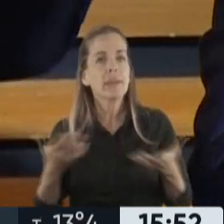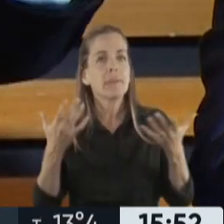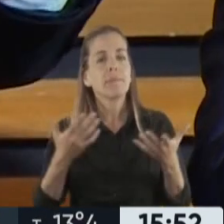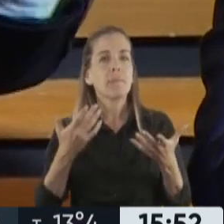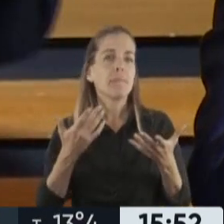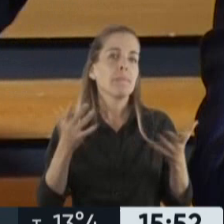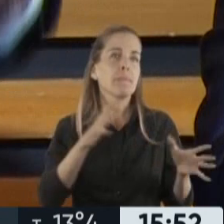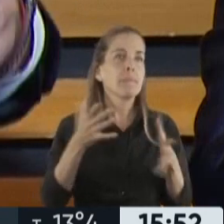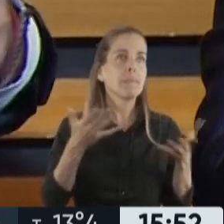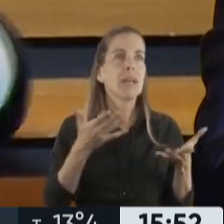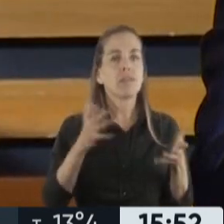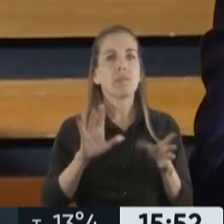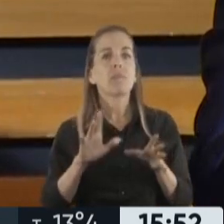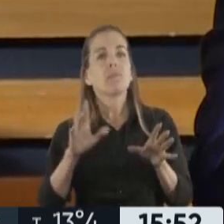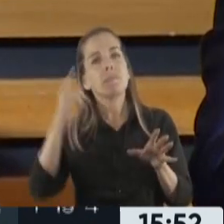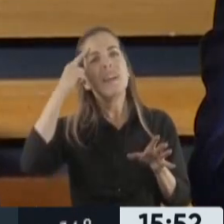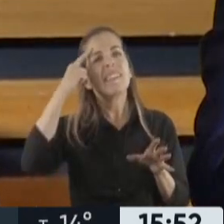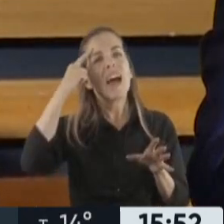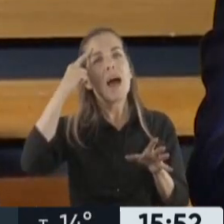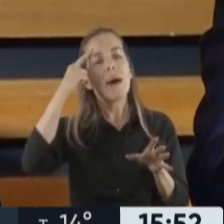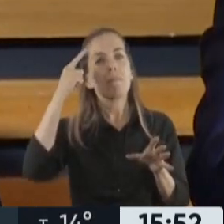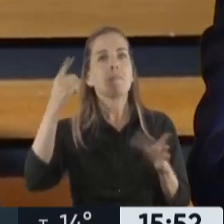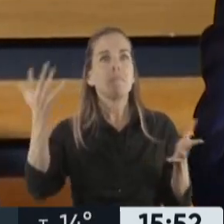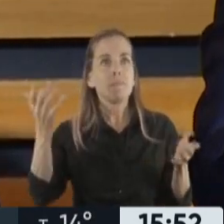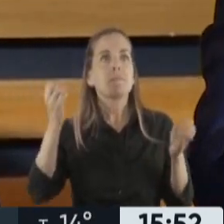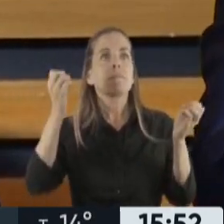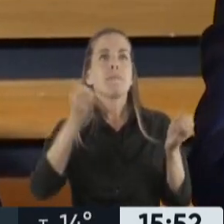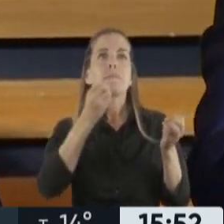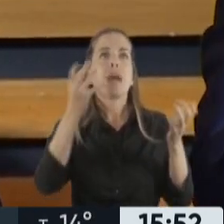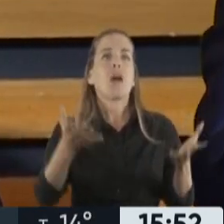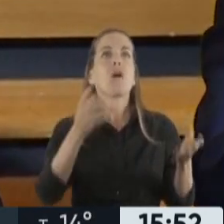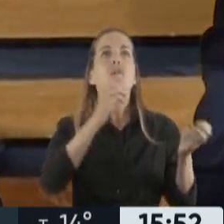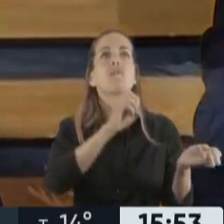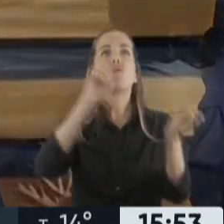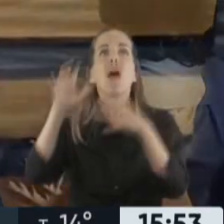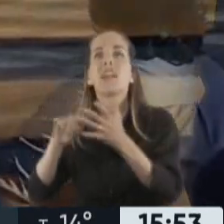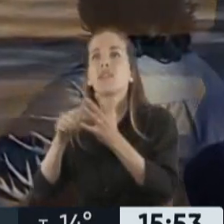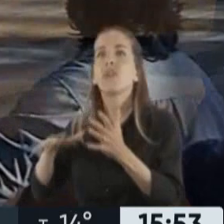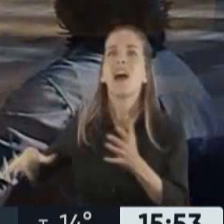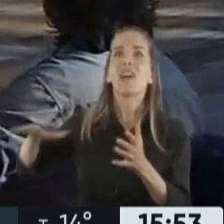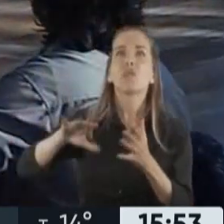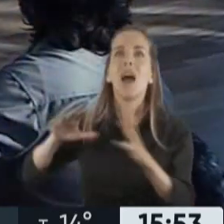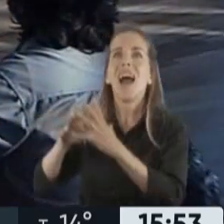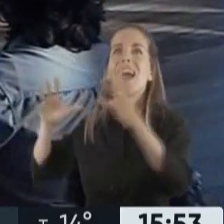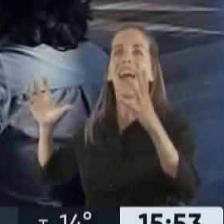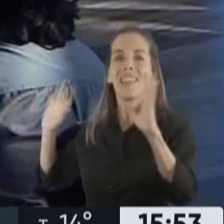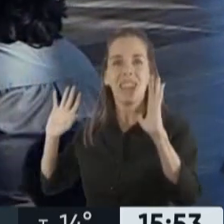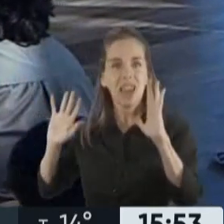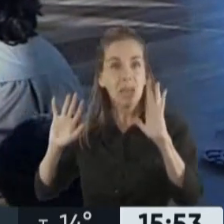allá, cerca de la ciudad, voy a encontrar un mejor futuro, y lo único que encontraron muchas veces fue